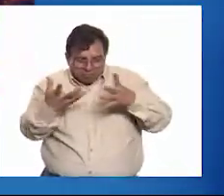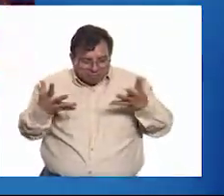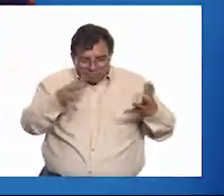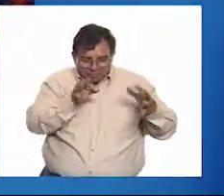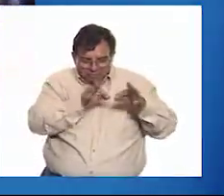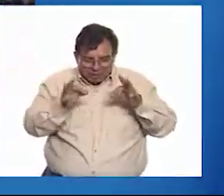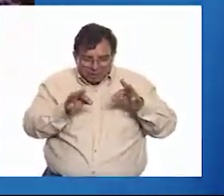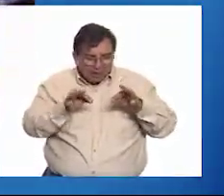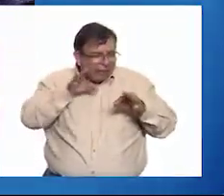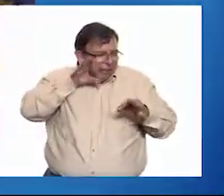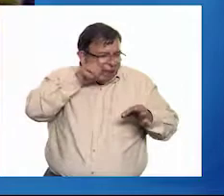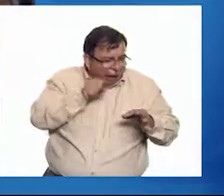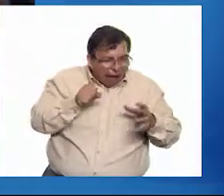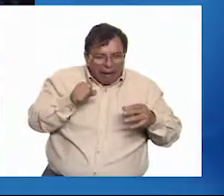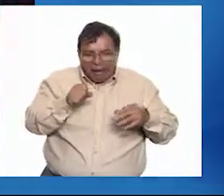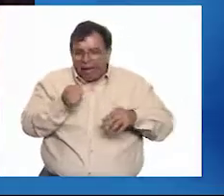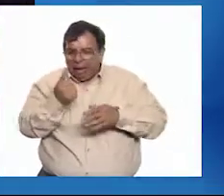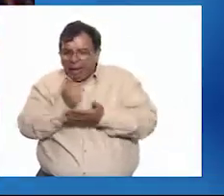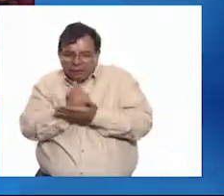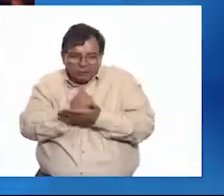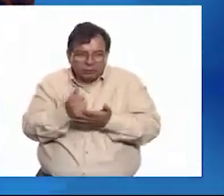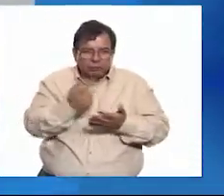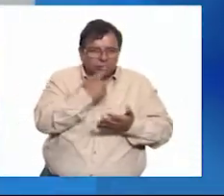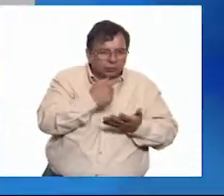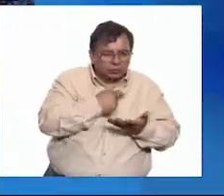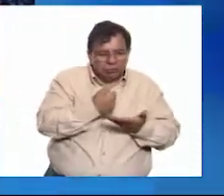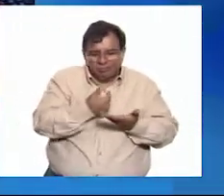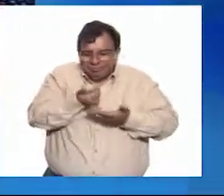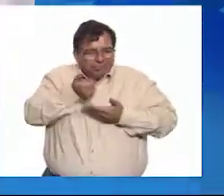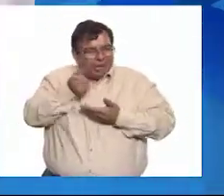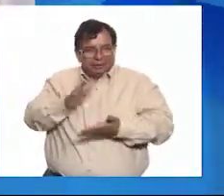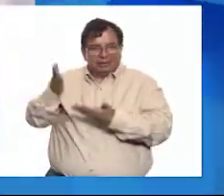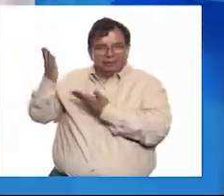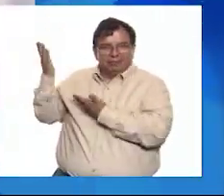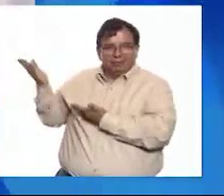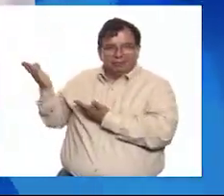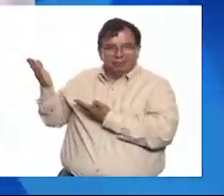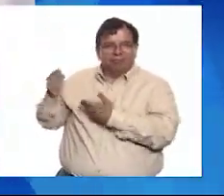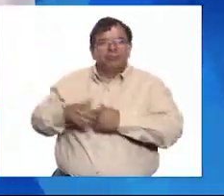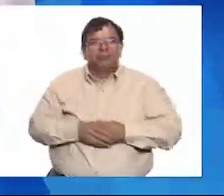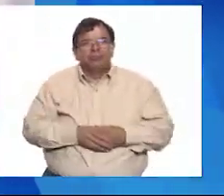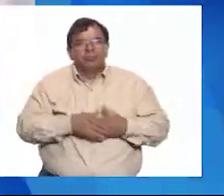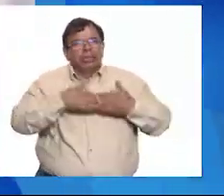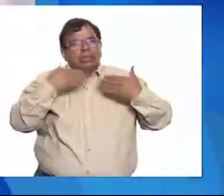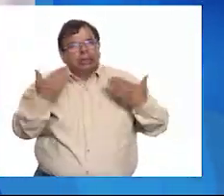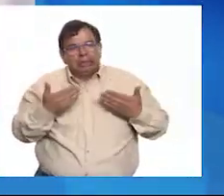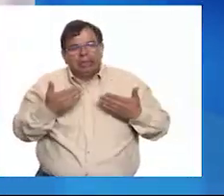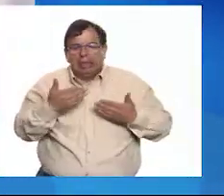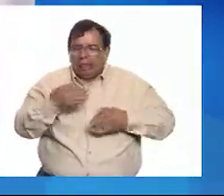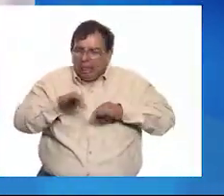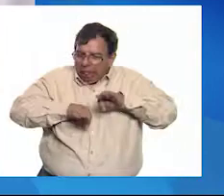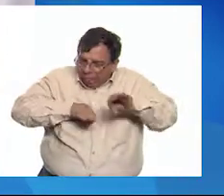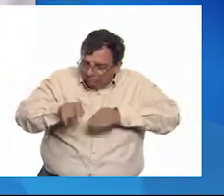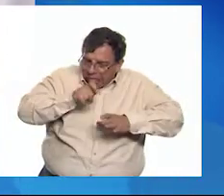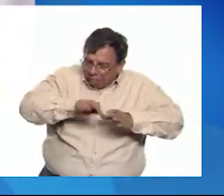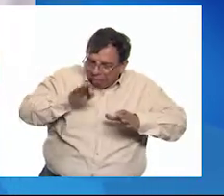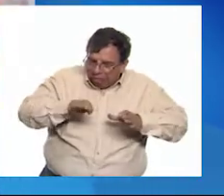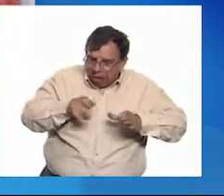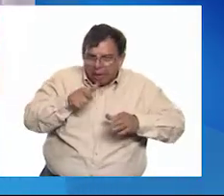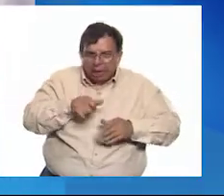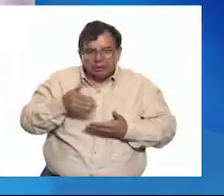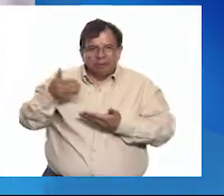azul fuerte, el naranja y el rojo, y pues así quedó. Y después de un arduo trabajo, así es